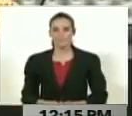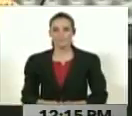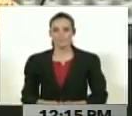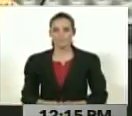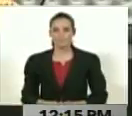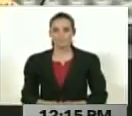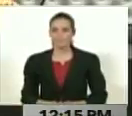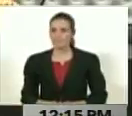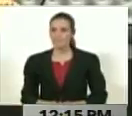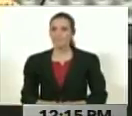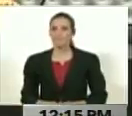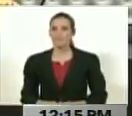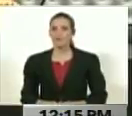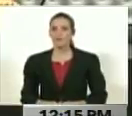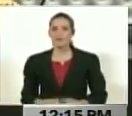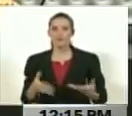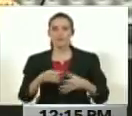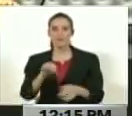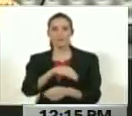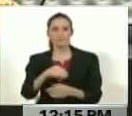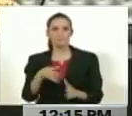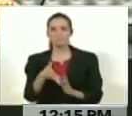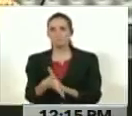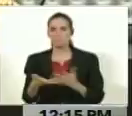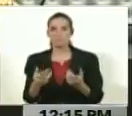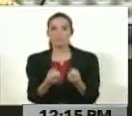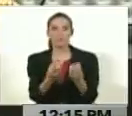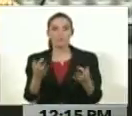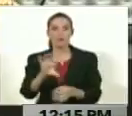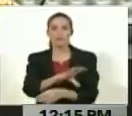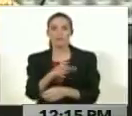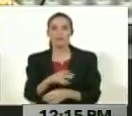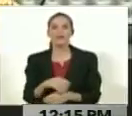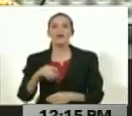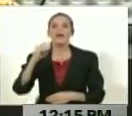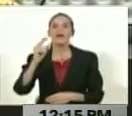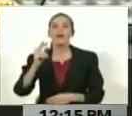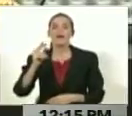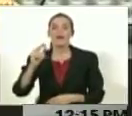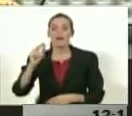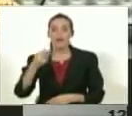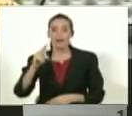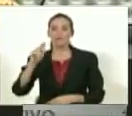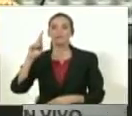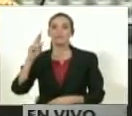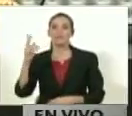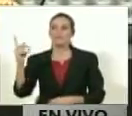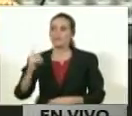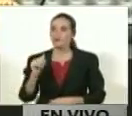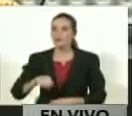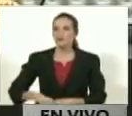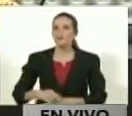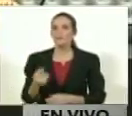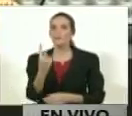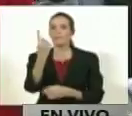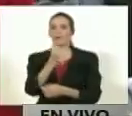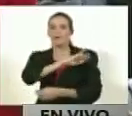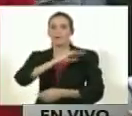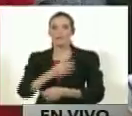Y su orquesta como base de, bueno, de tantos cantantes. Héctor Lavoe, por ejemplo. La última vez que vino Héctor Lavoe al Poliedro de